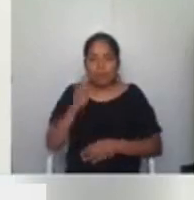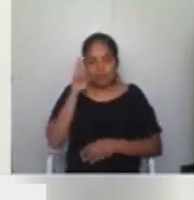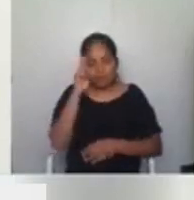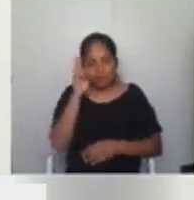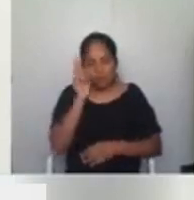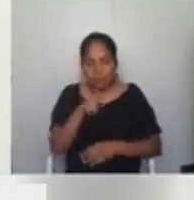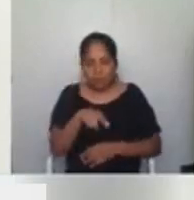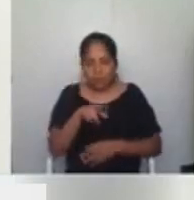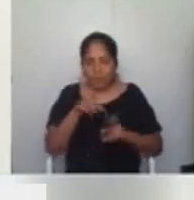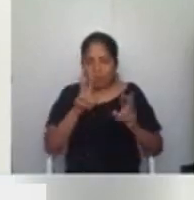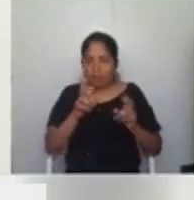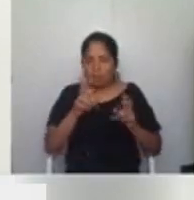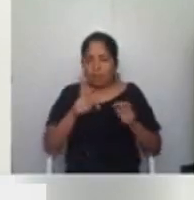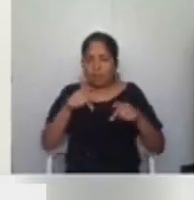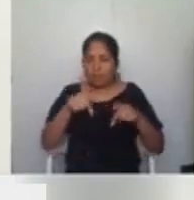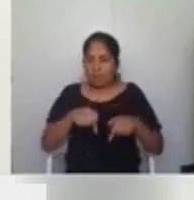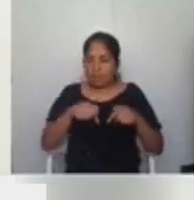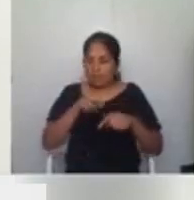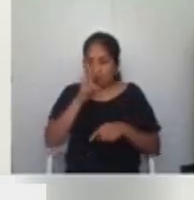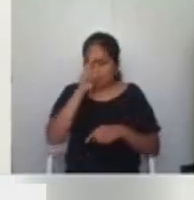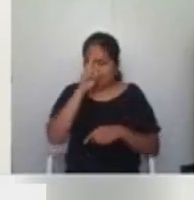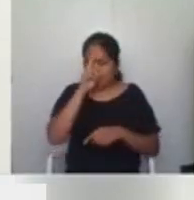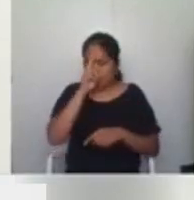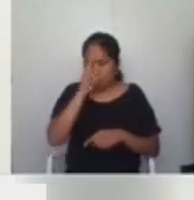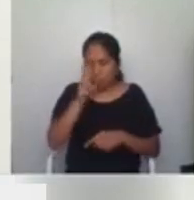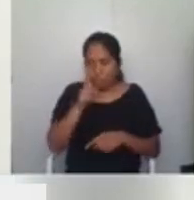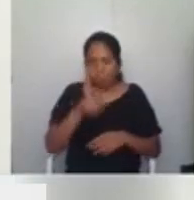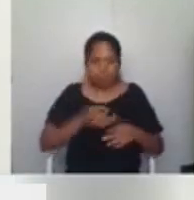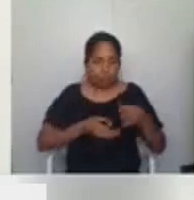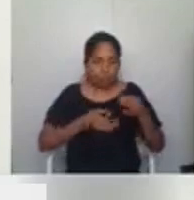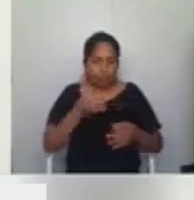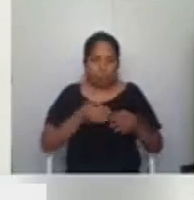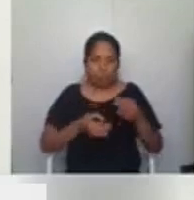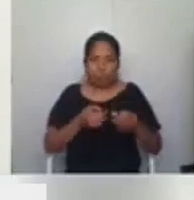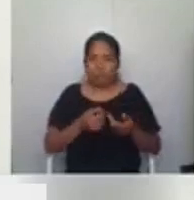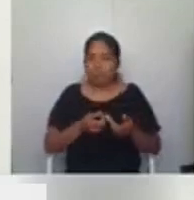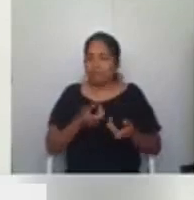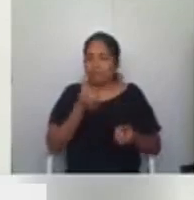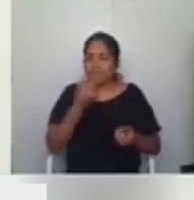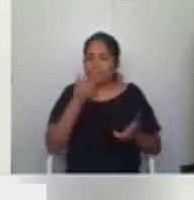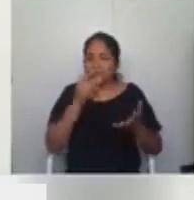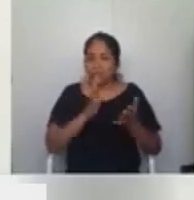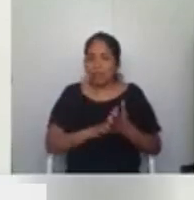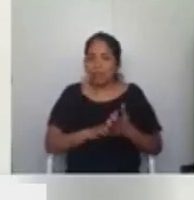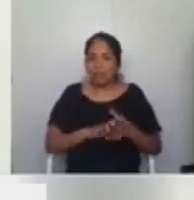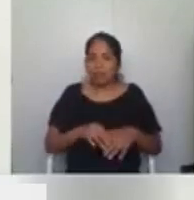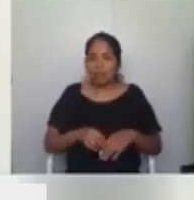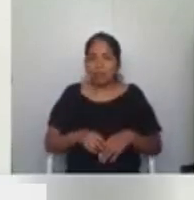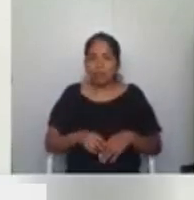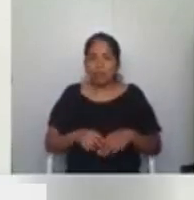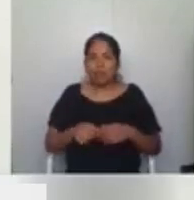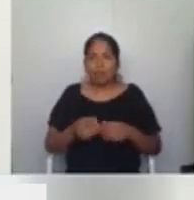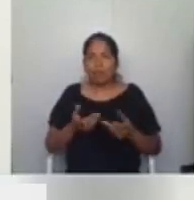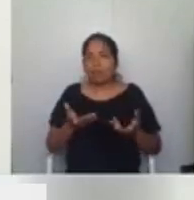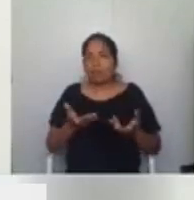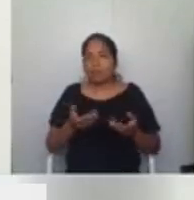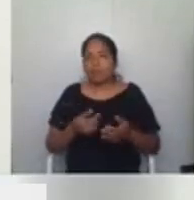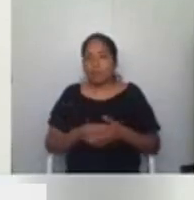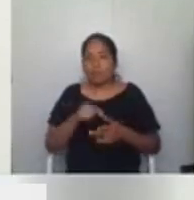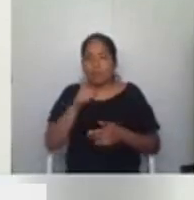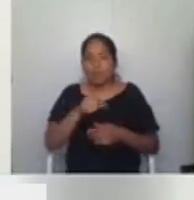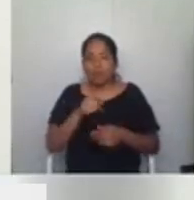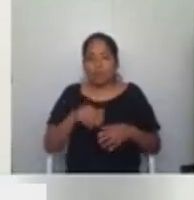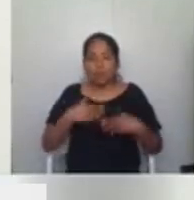jurídico peruano está podrido. Y aquí sacan cautelares, cualquiera que pierde una licitación saca cautelar y paraliza todo el país. Y todo el